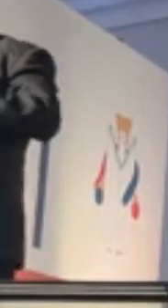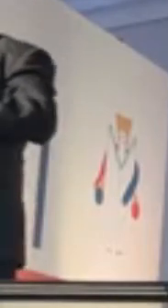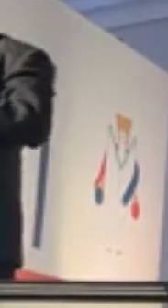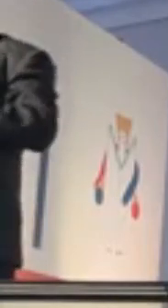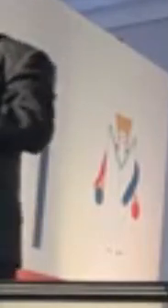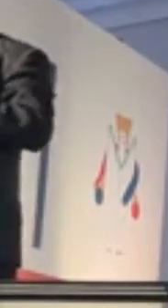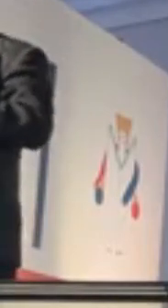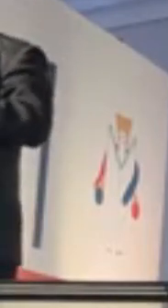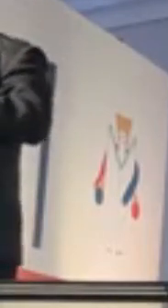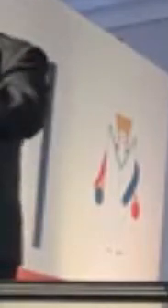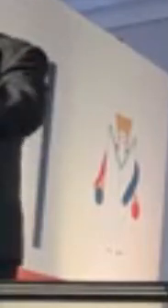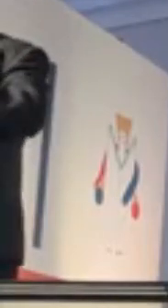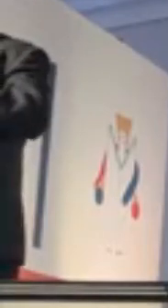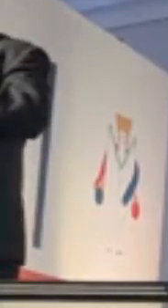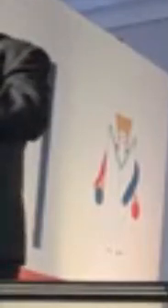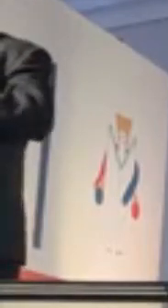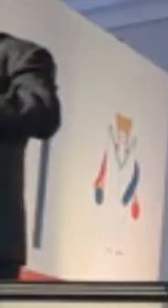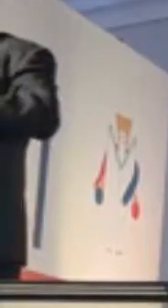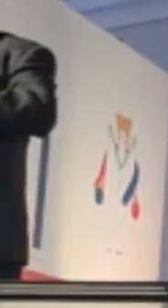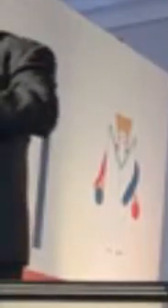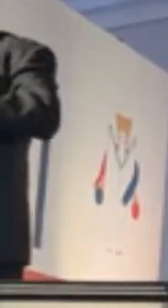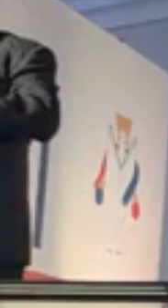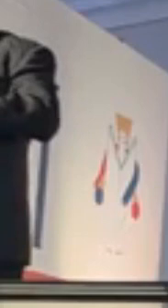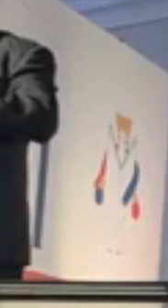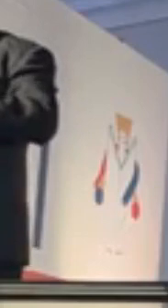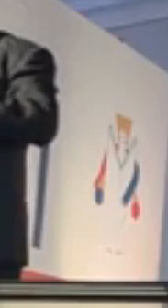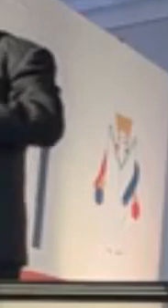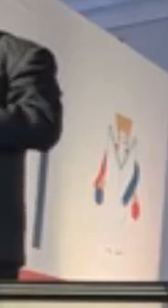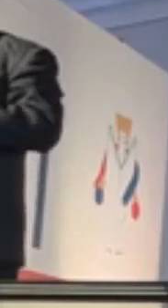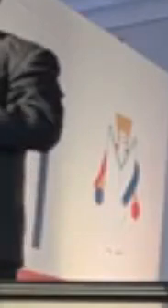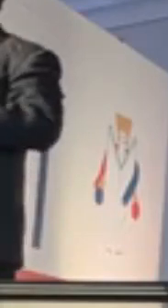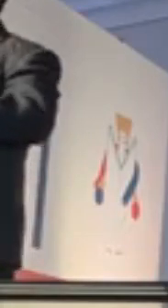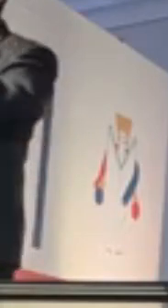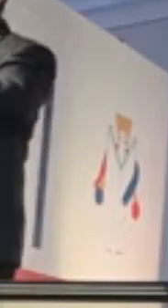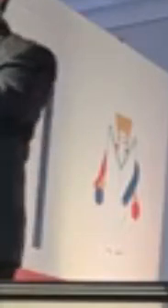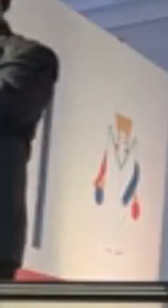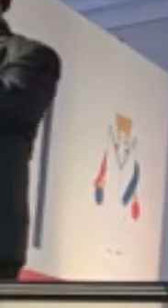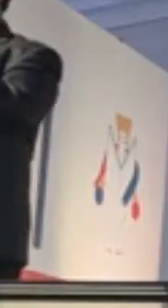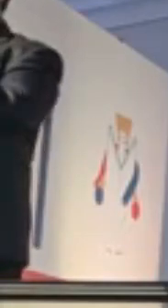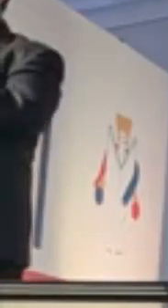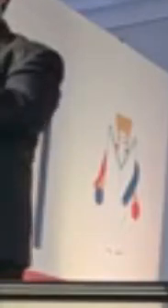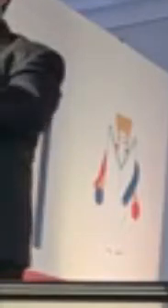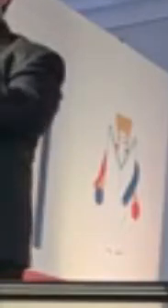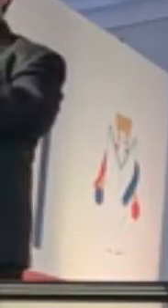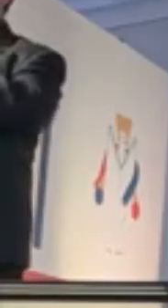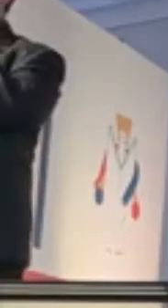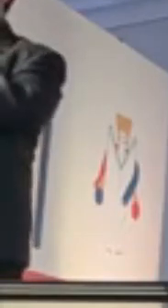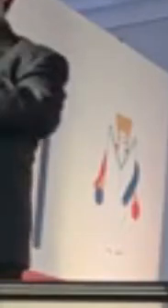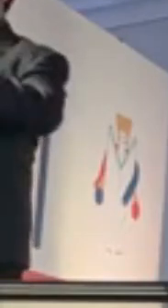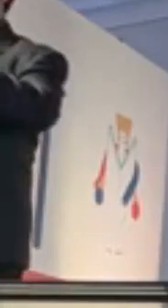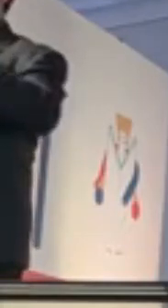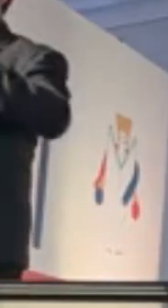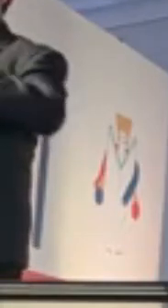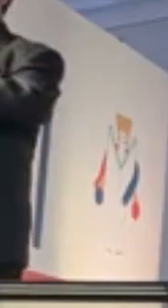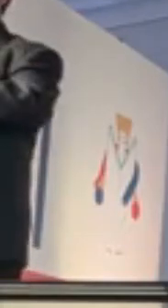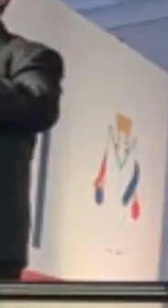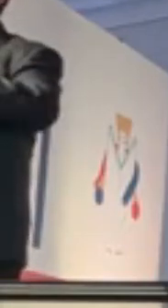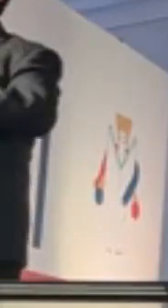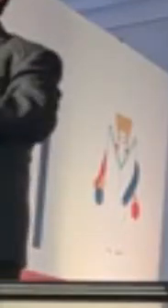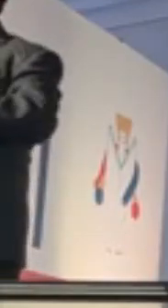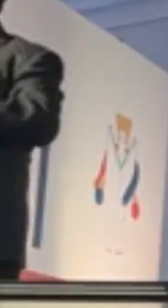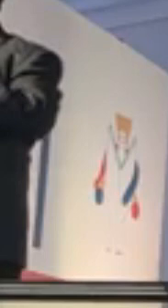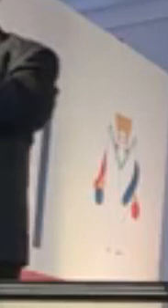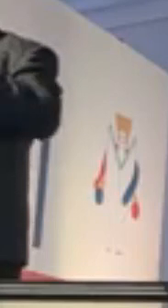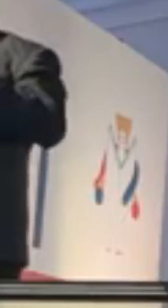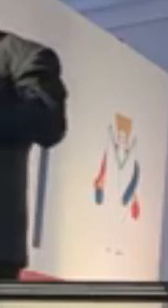adelante, pero que quizás no matan de manera directa en grandes cantidades, pero también tienen sus